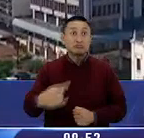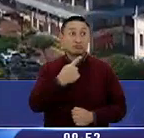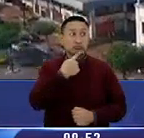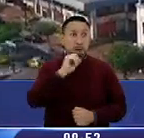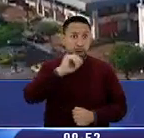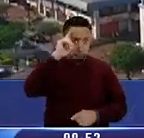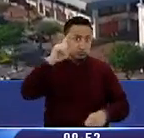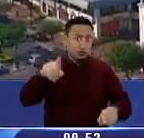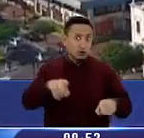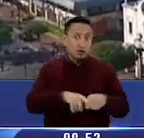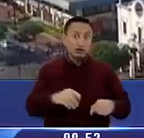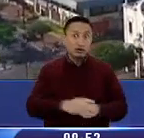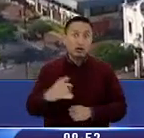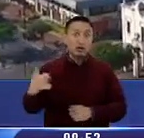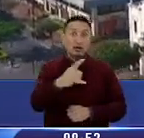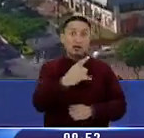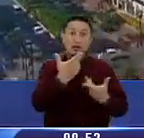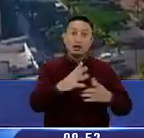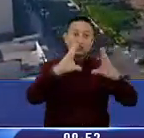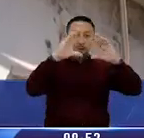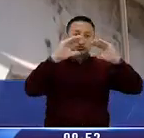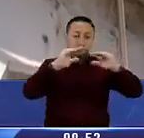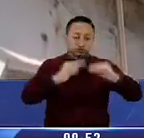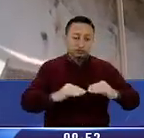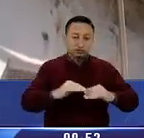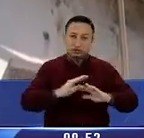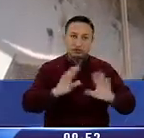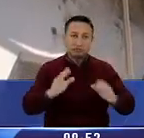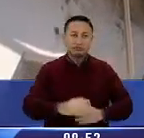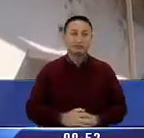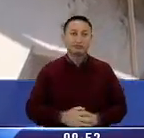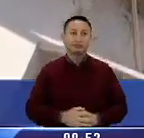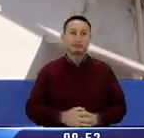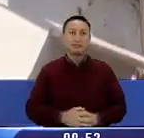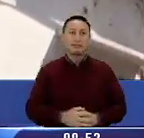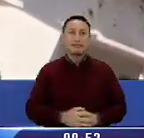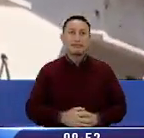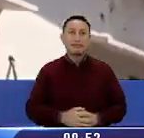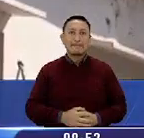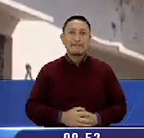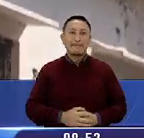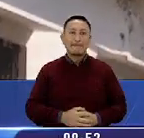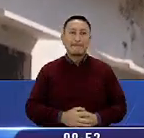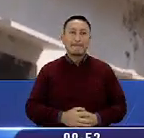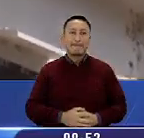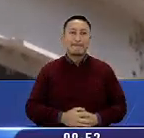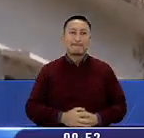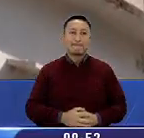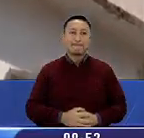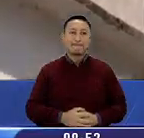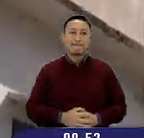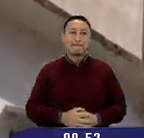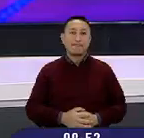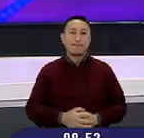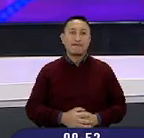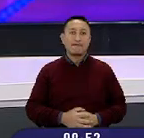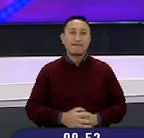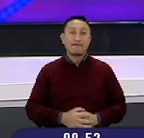de acuerdo con proceder a la demolición. Informó José